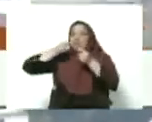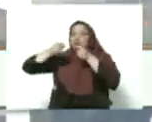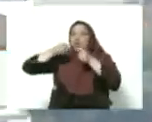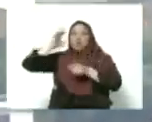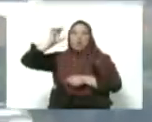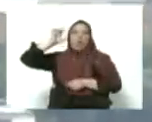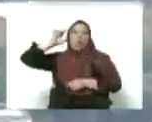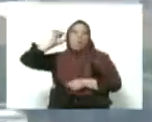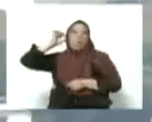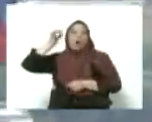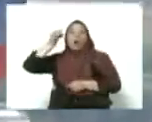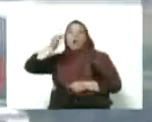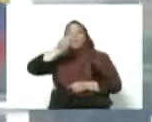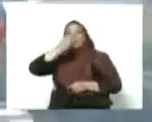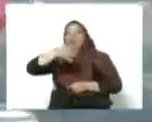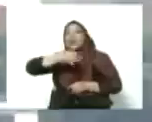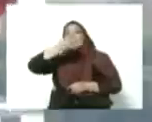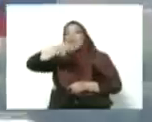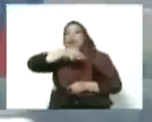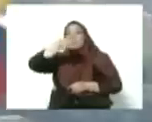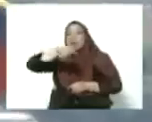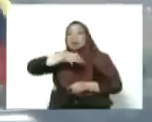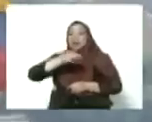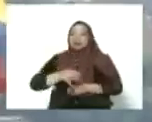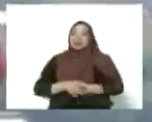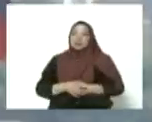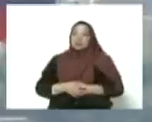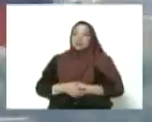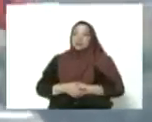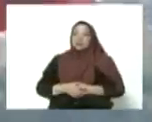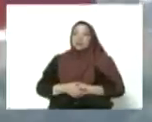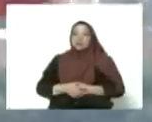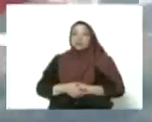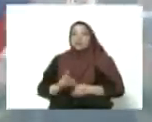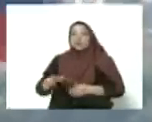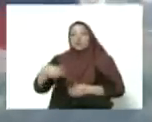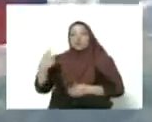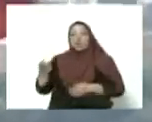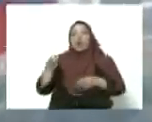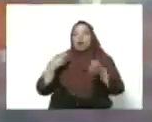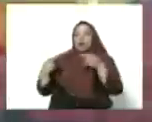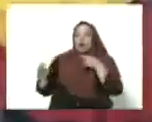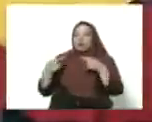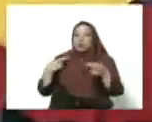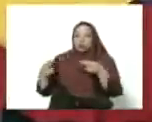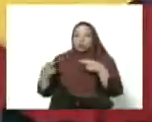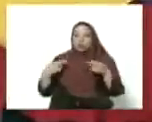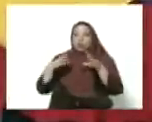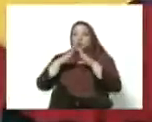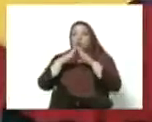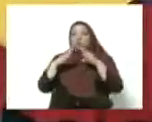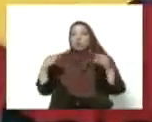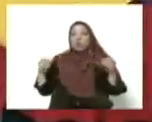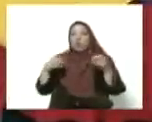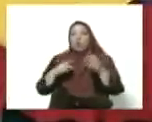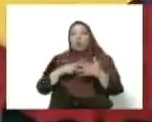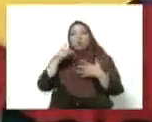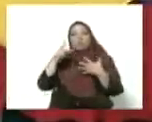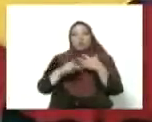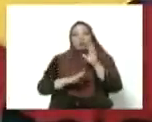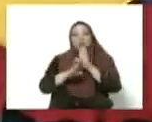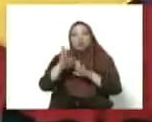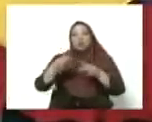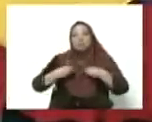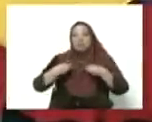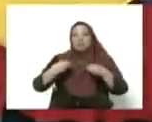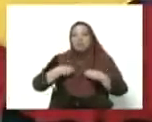buenas tardes. Bueno, y la pregunta, diríamos, es 2 en 1, ¿no? Es lo siguiente. En relación a todo este progreso que se ha vivido el